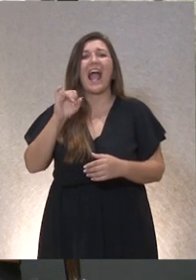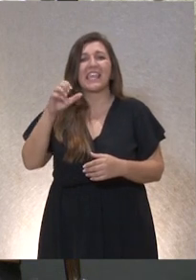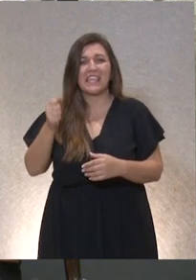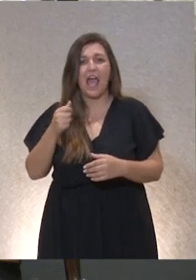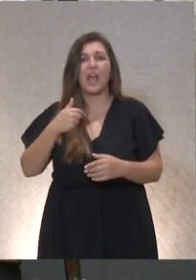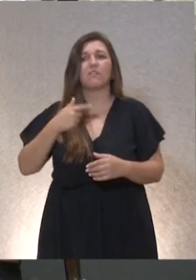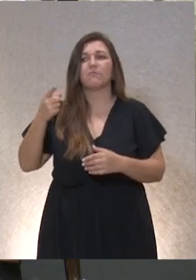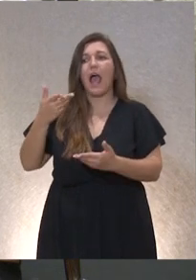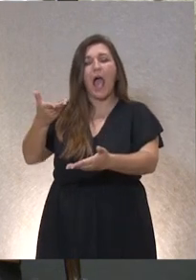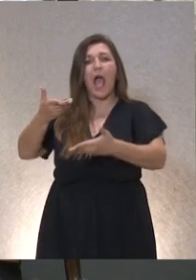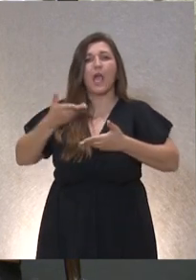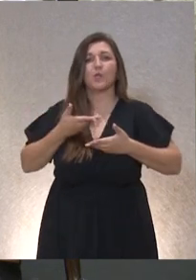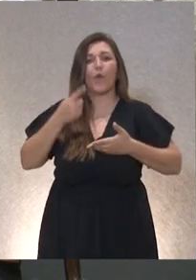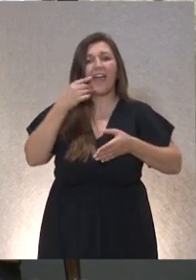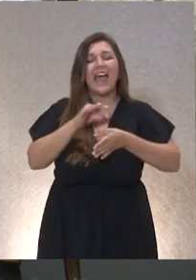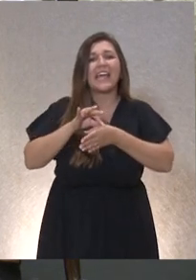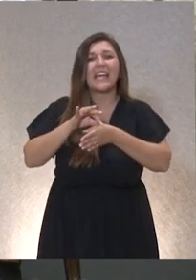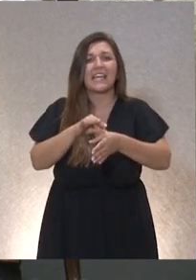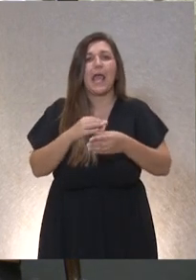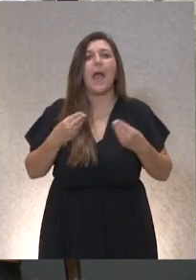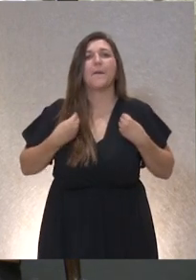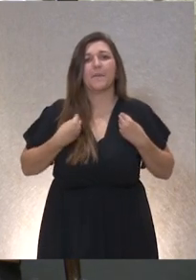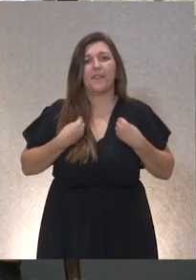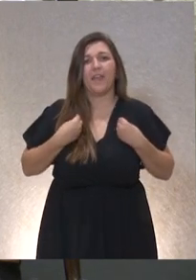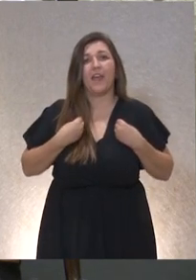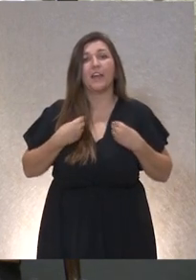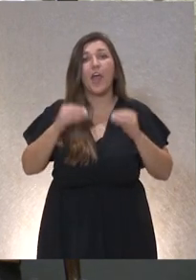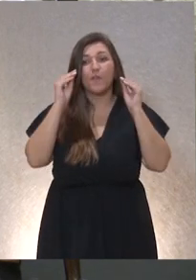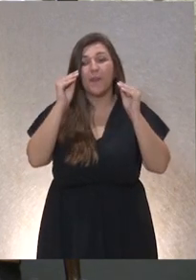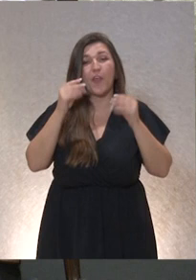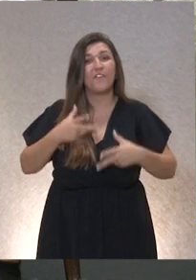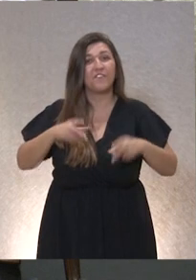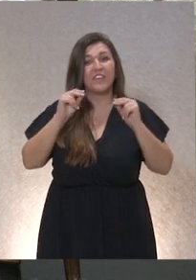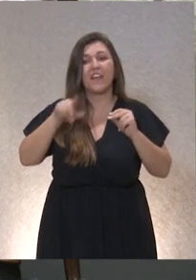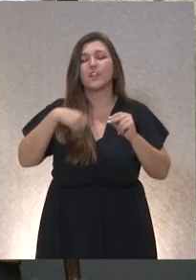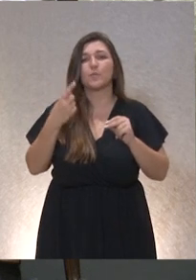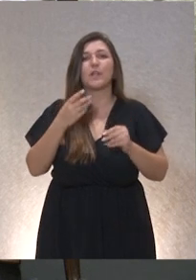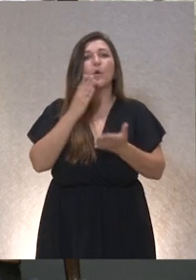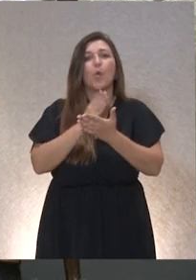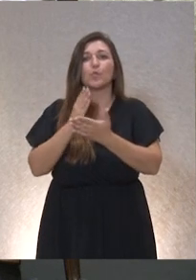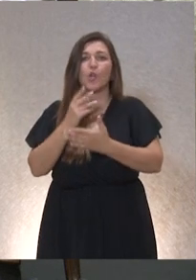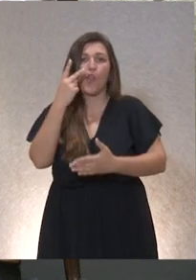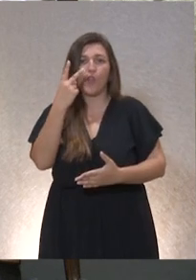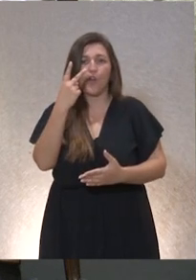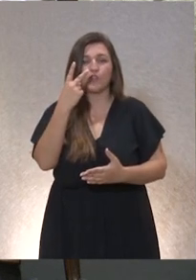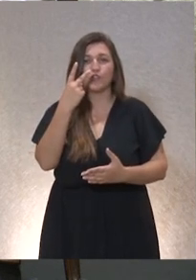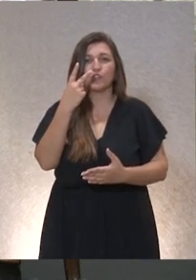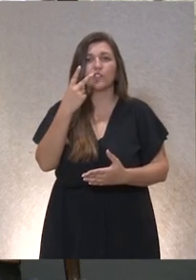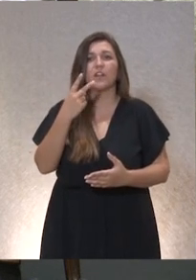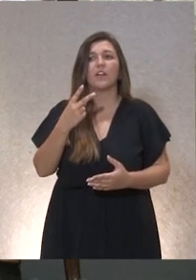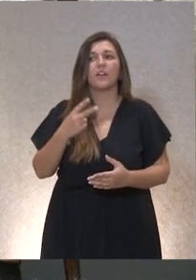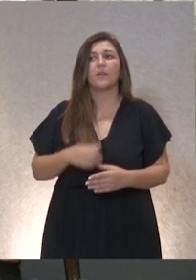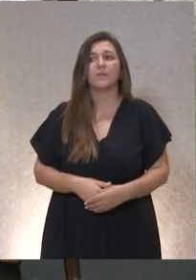es mi vida y al finalizar mi formación hice dos cursos en la universidad de deusto con opción